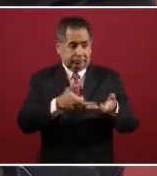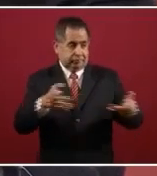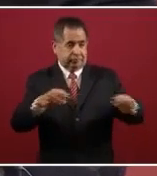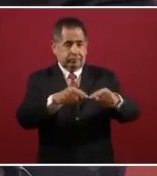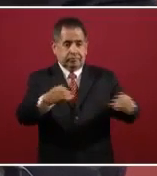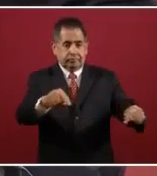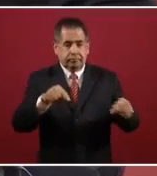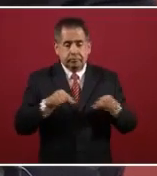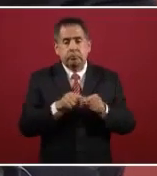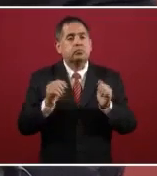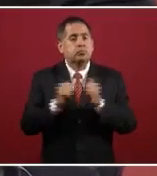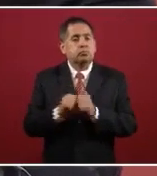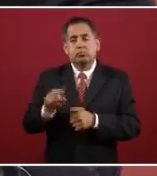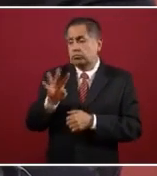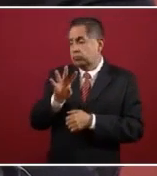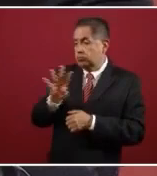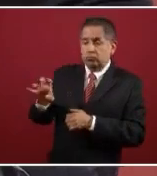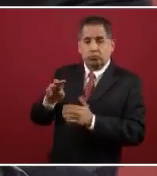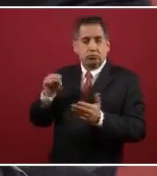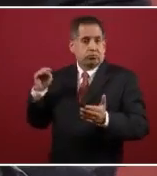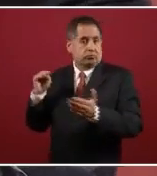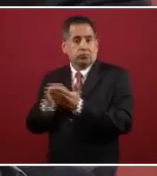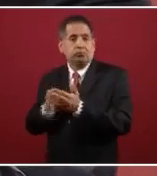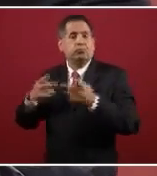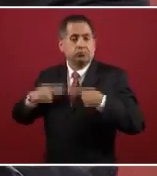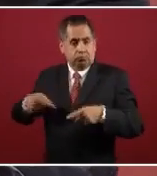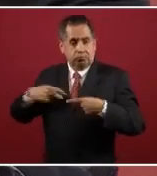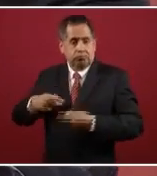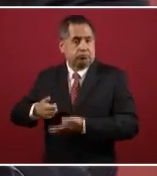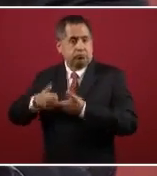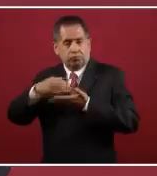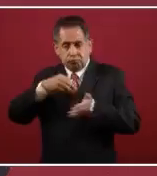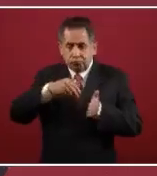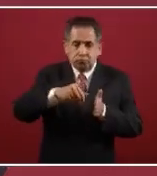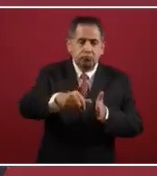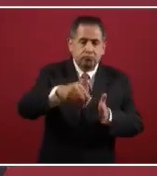con 400,000 sembradores.